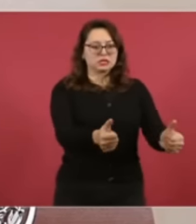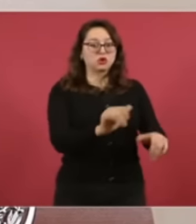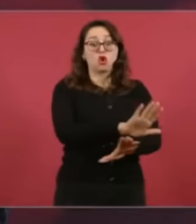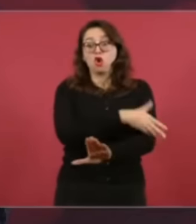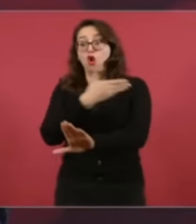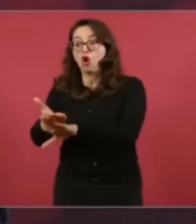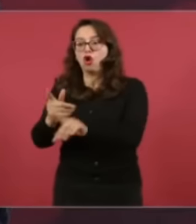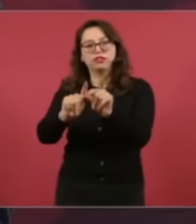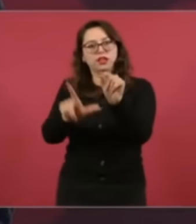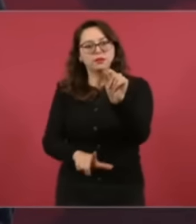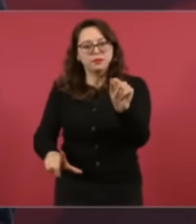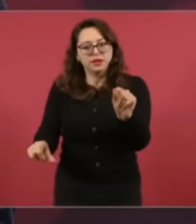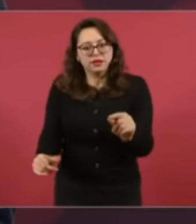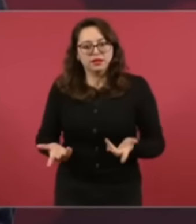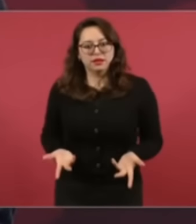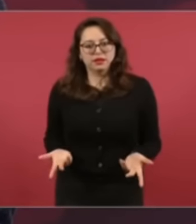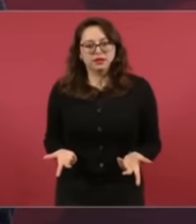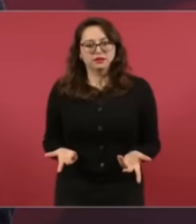antipopulares.